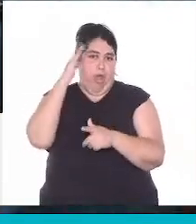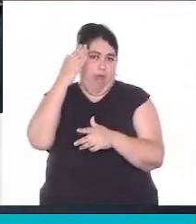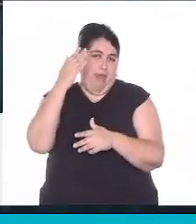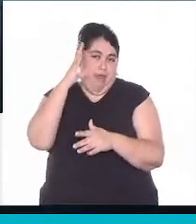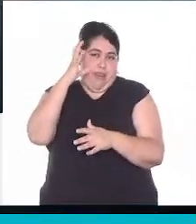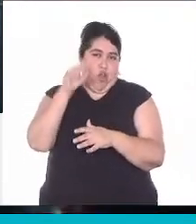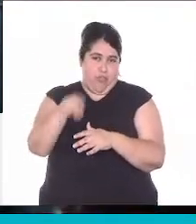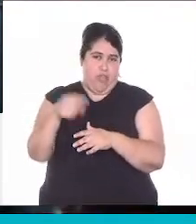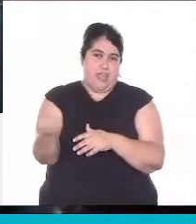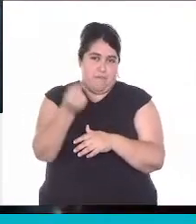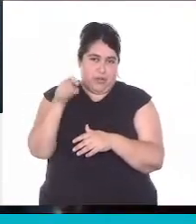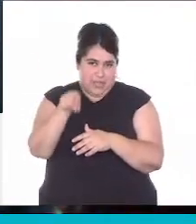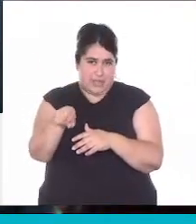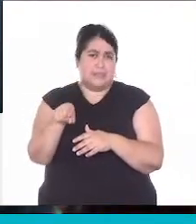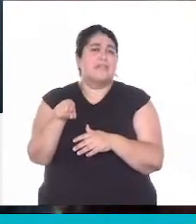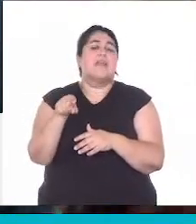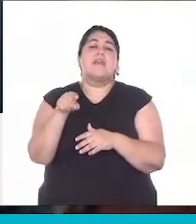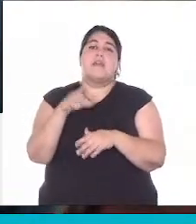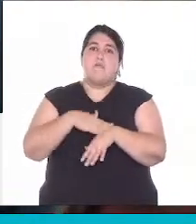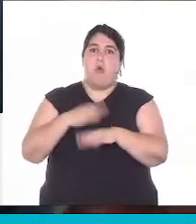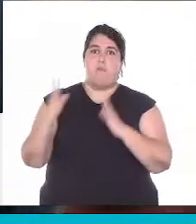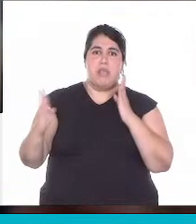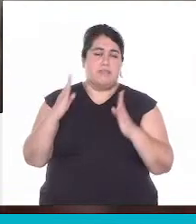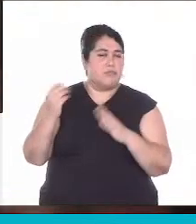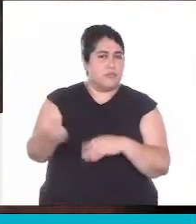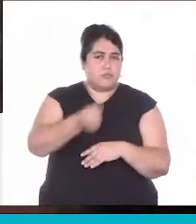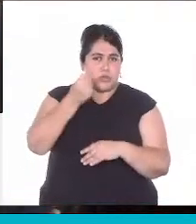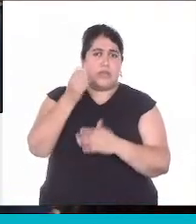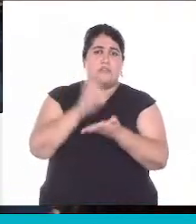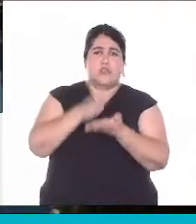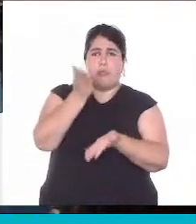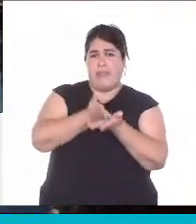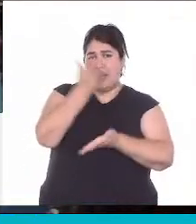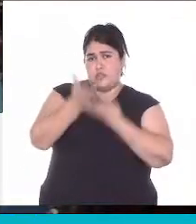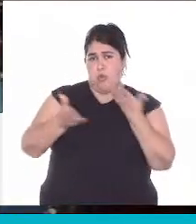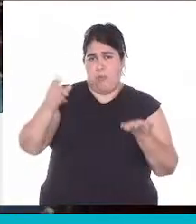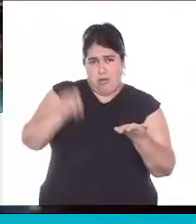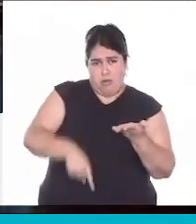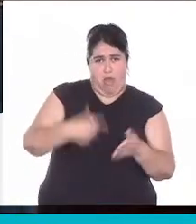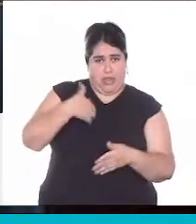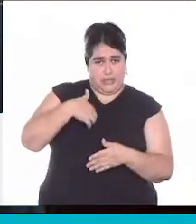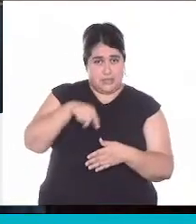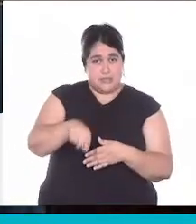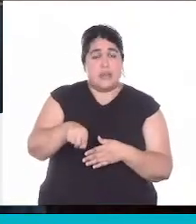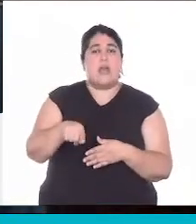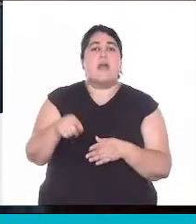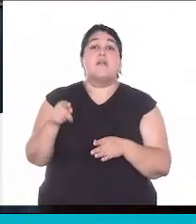tan clave de la historia de la lucha por los derechos humanos en la Argentina,